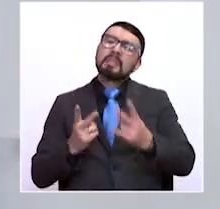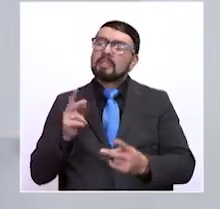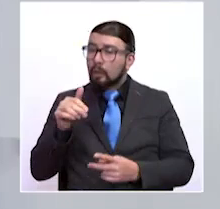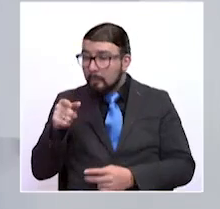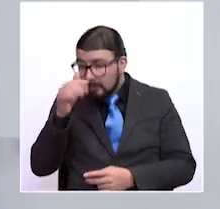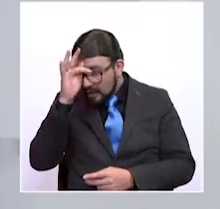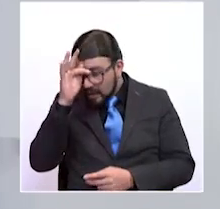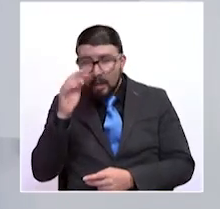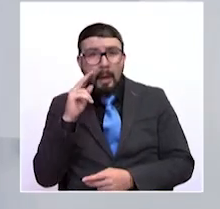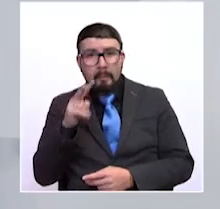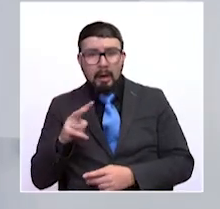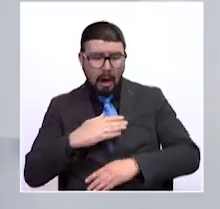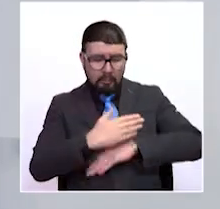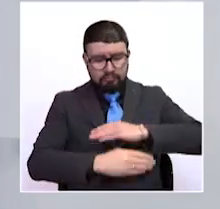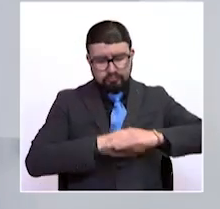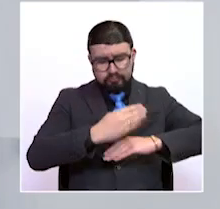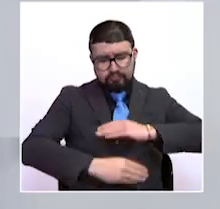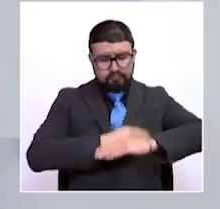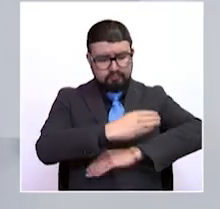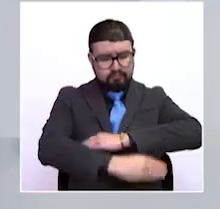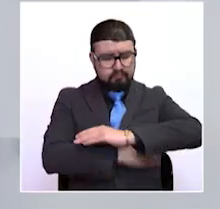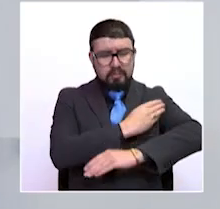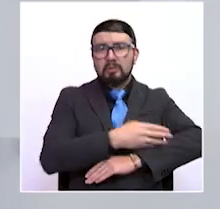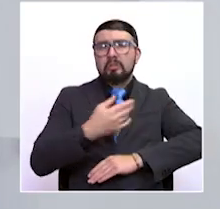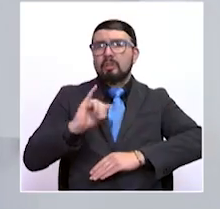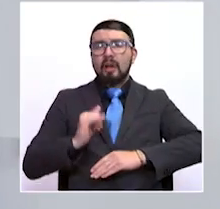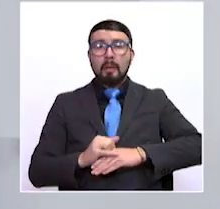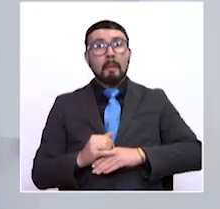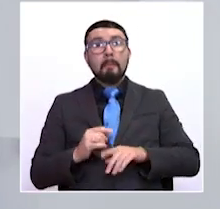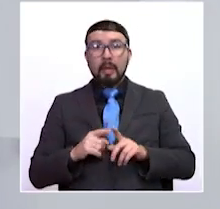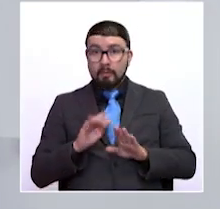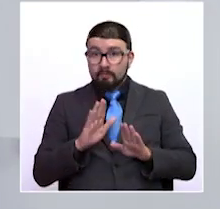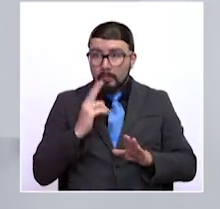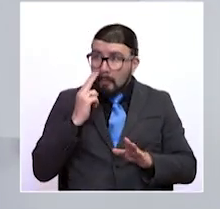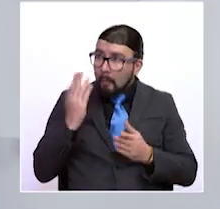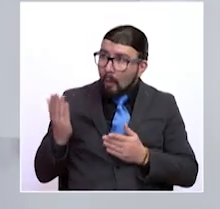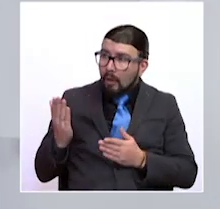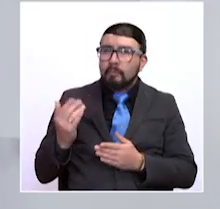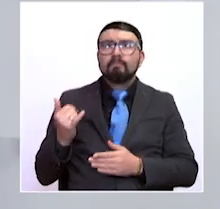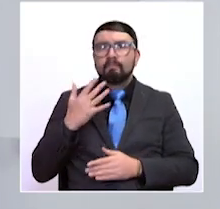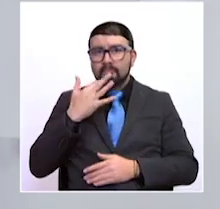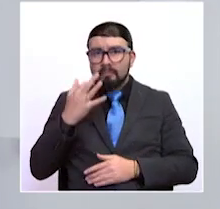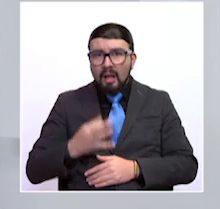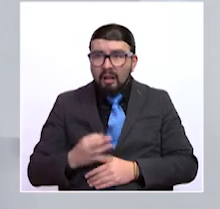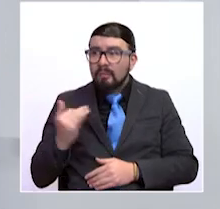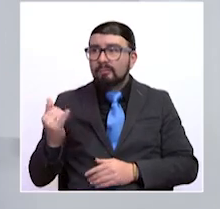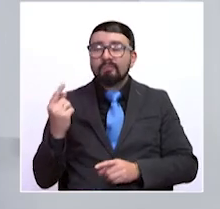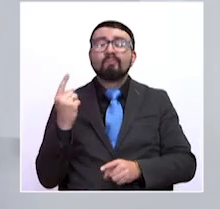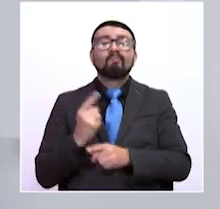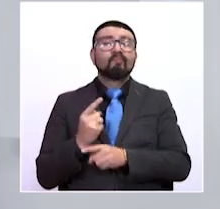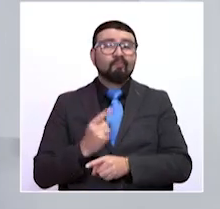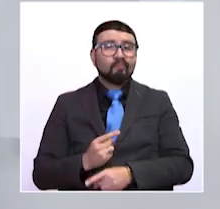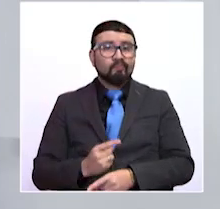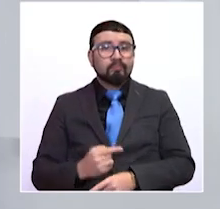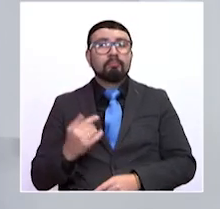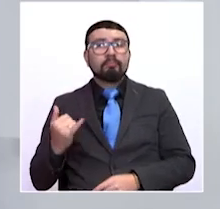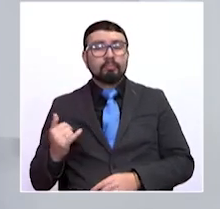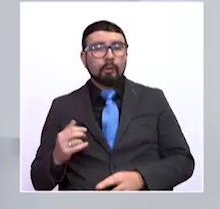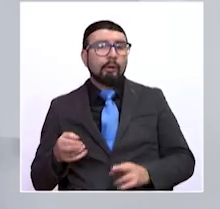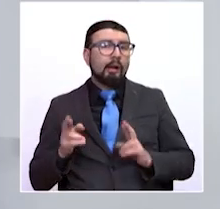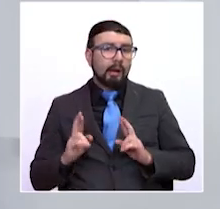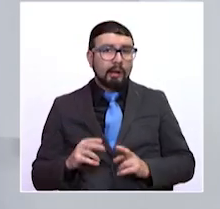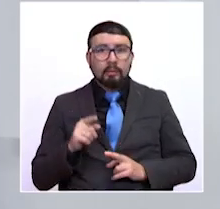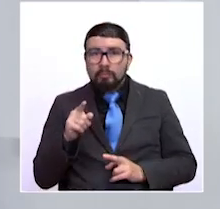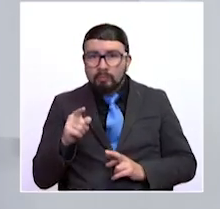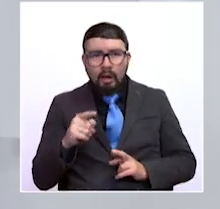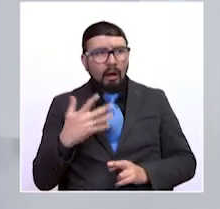ahí como vieron ahora, vendajes y demás. Pero vamos a mostrar unas tristes realidades que ojalá les sirvan a